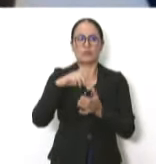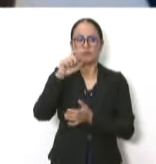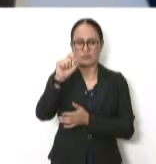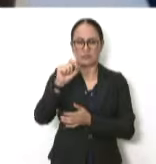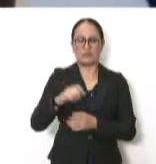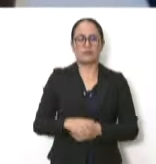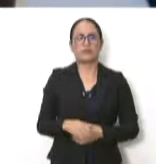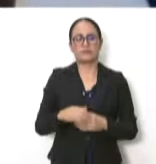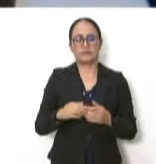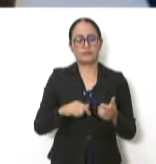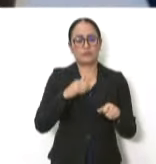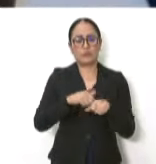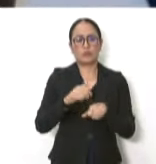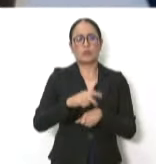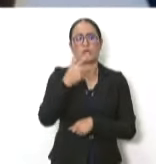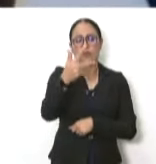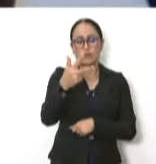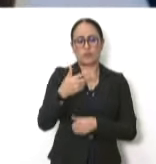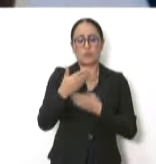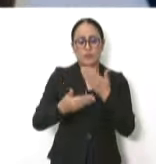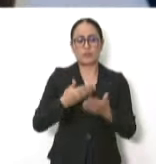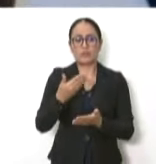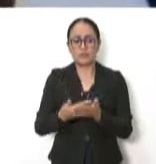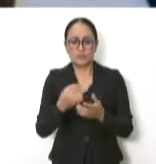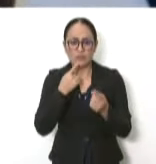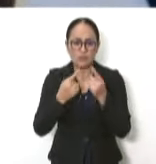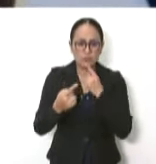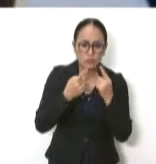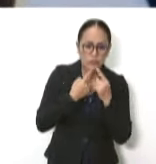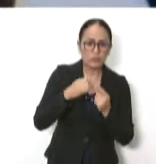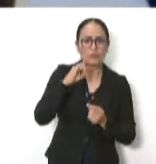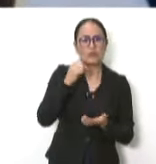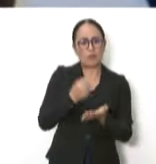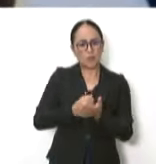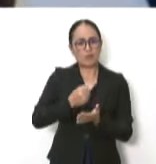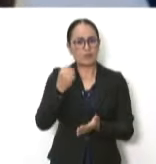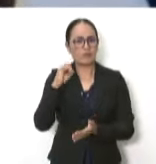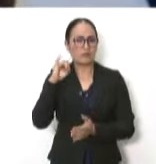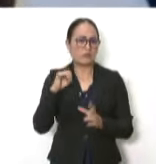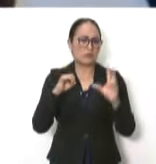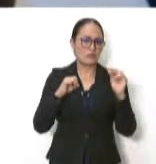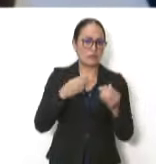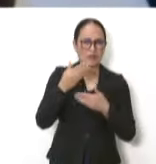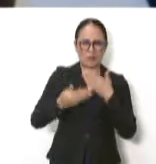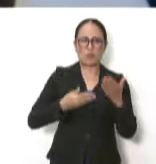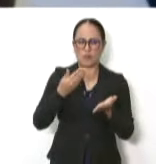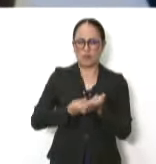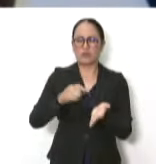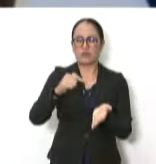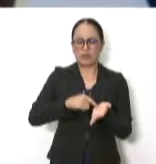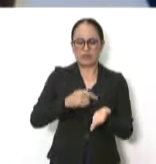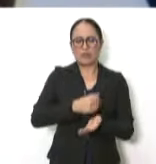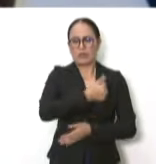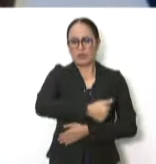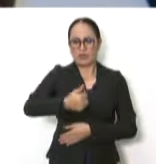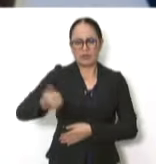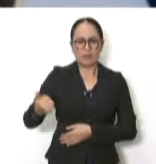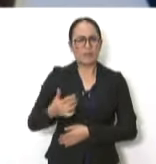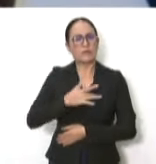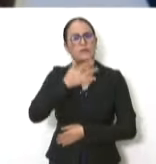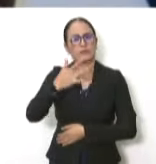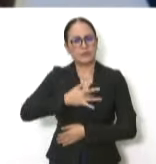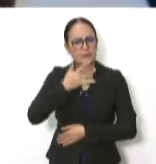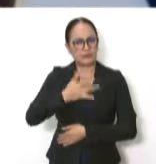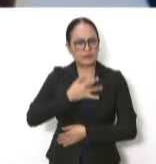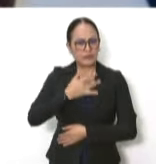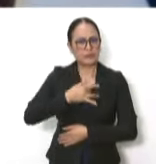8. Presentación, discusión y, en su caso, aprobación del proyecto de acuerdo mediante el cual se somete a consideración del